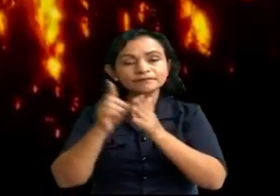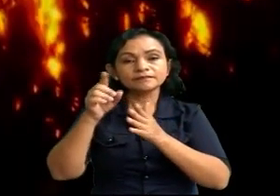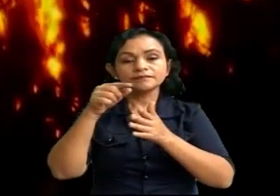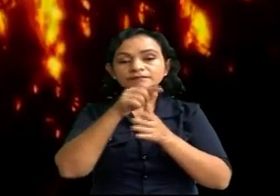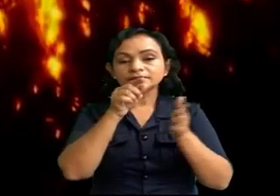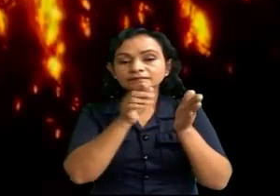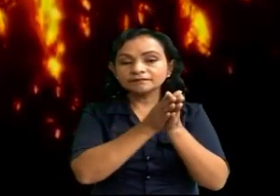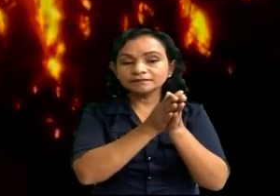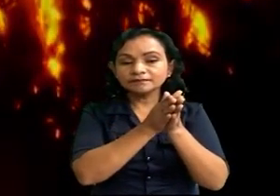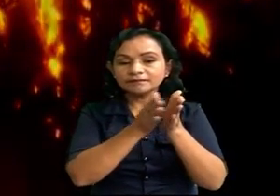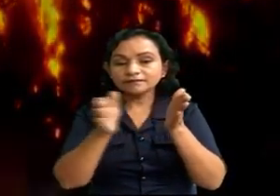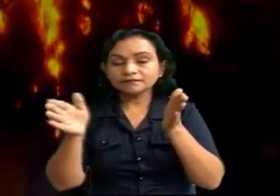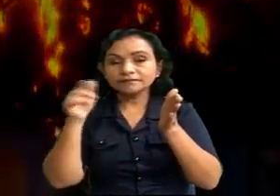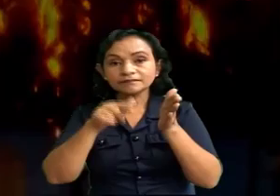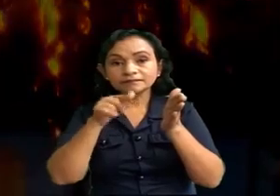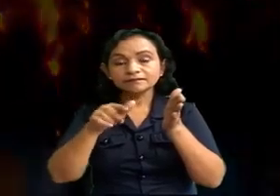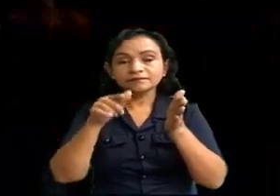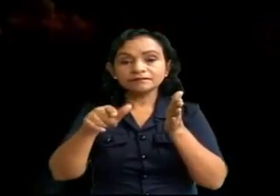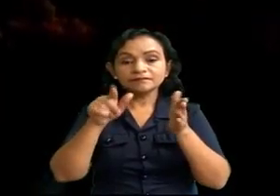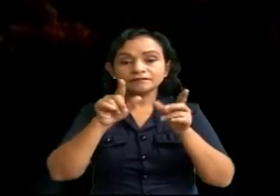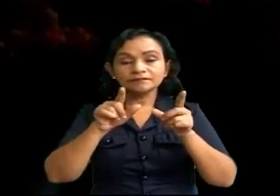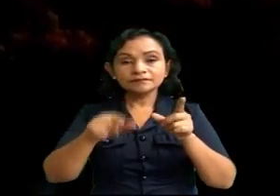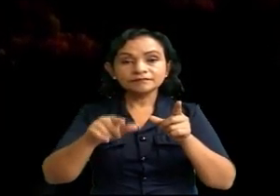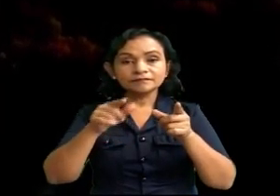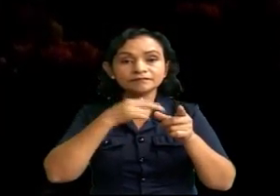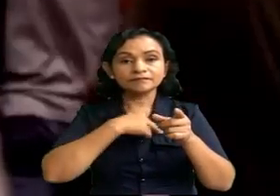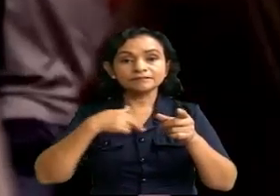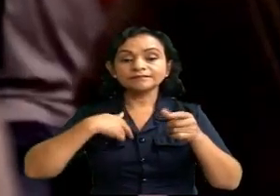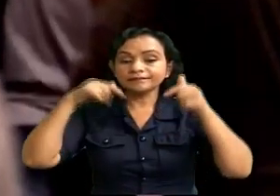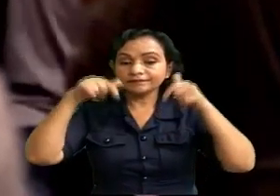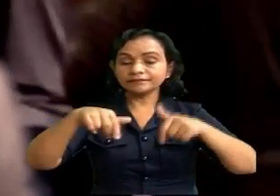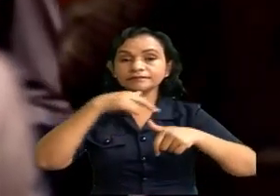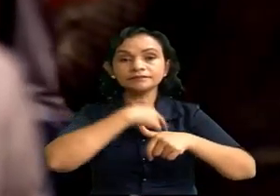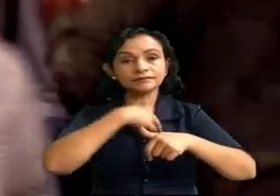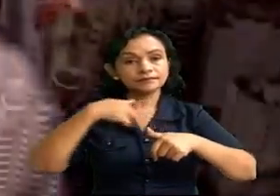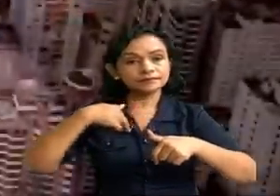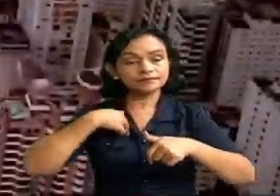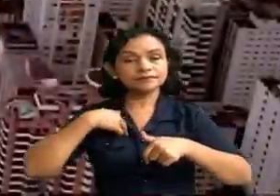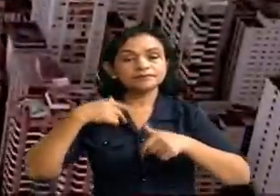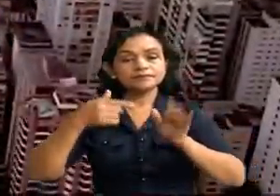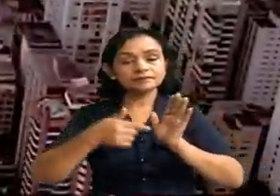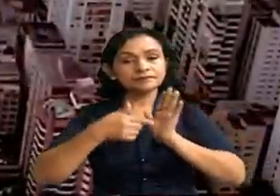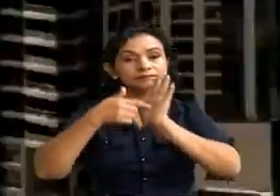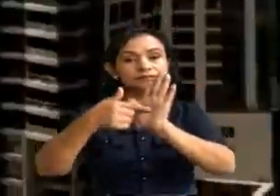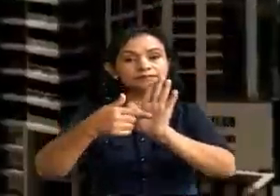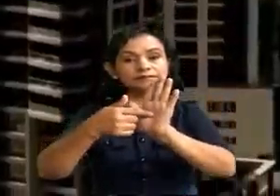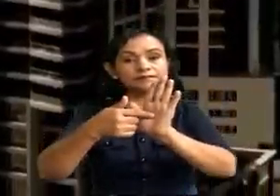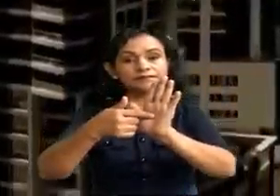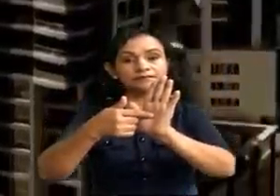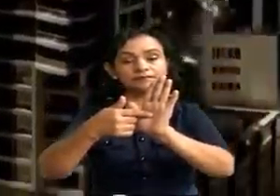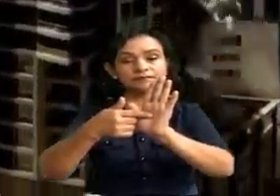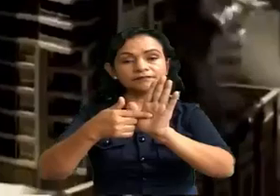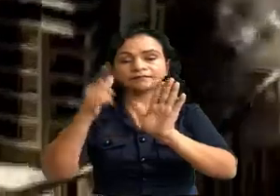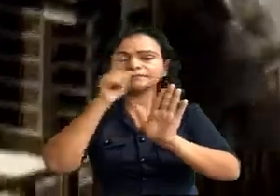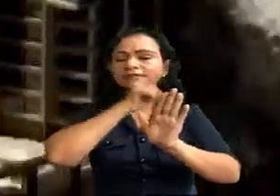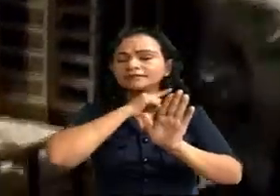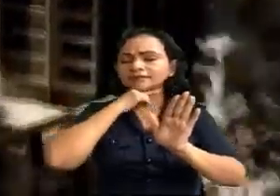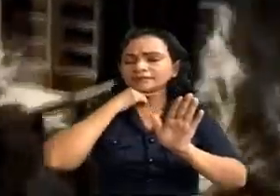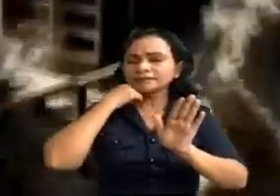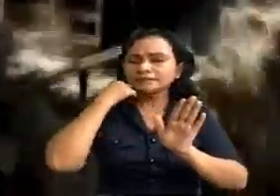tiempo. Y en ese espacio donde esto ocurre, se presenta una